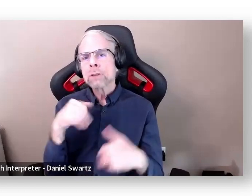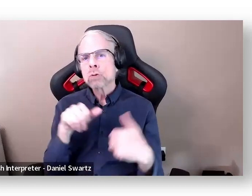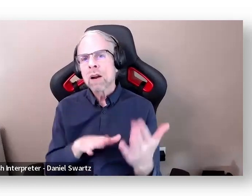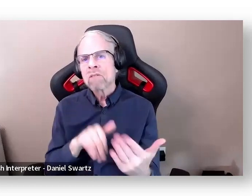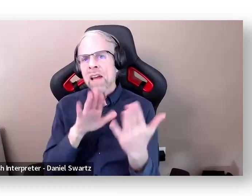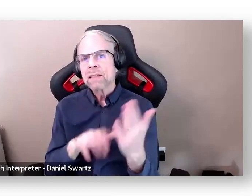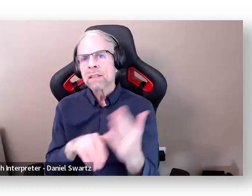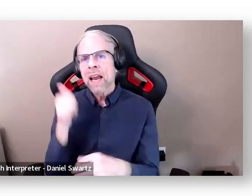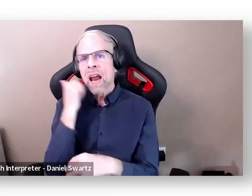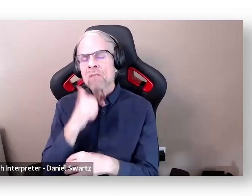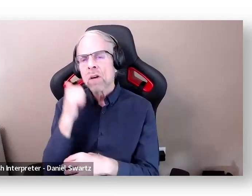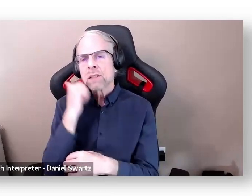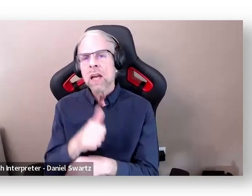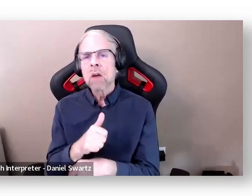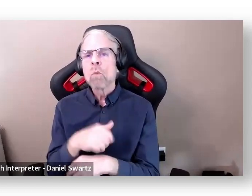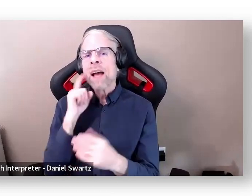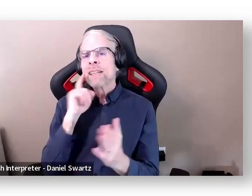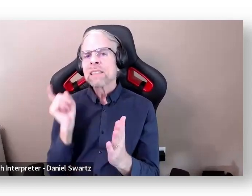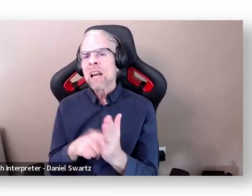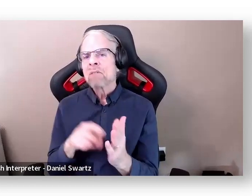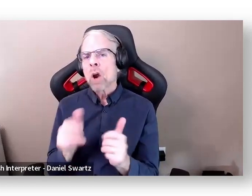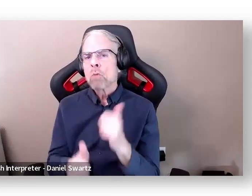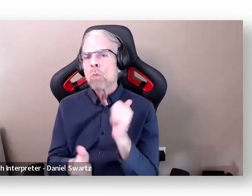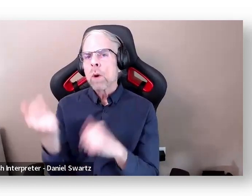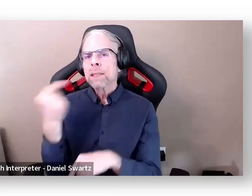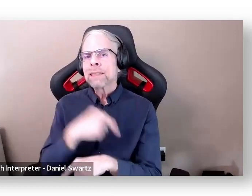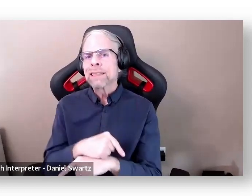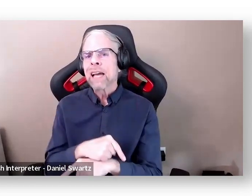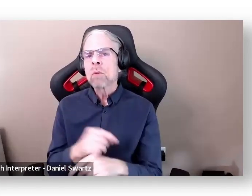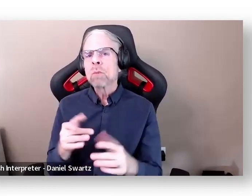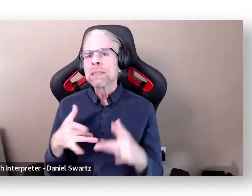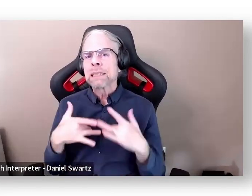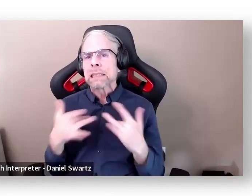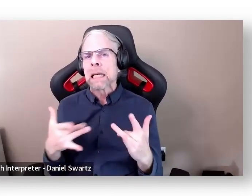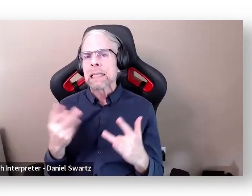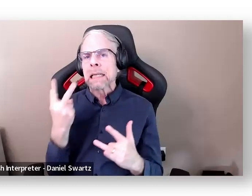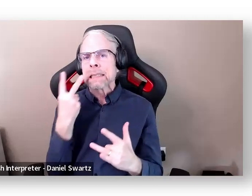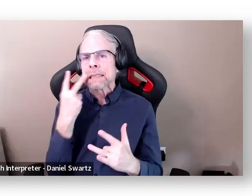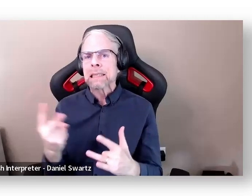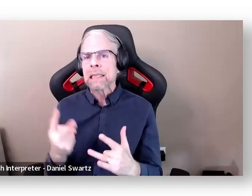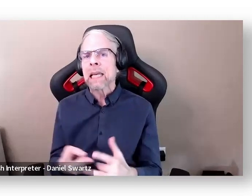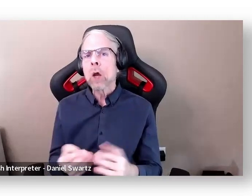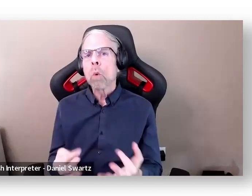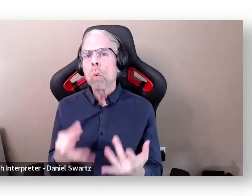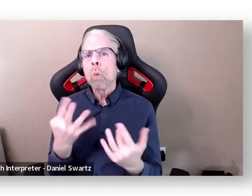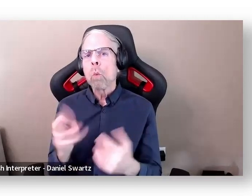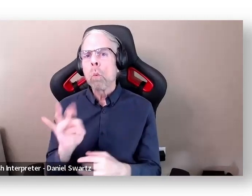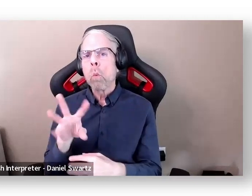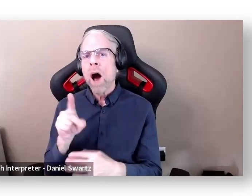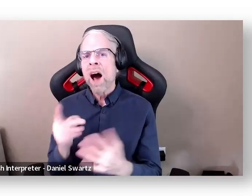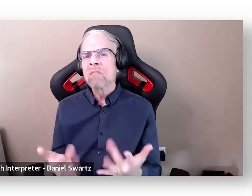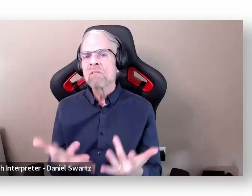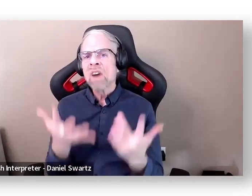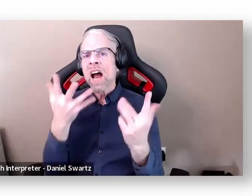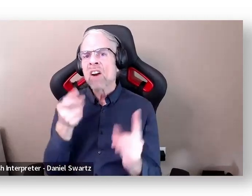Y también usamos los datos históricos para mirar hacia adelante con el fin de ver qué tipo de riesgo estamos enfrentando todos los días del año.